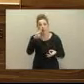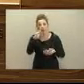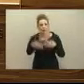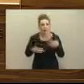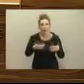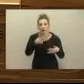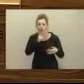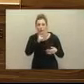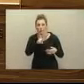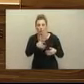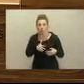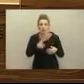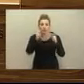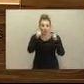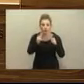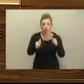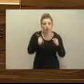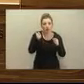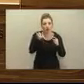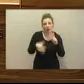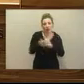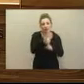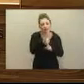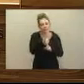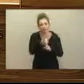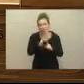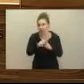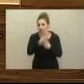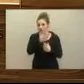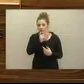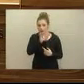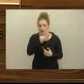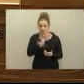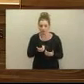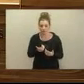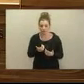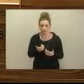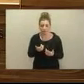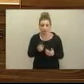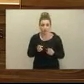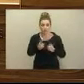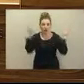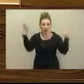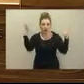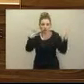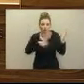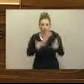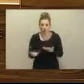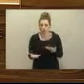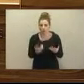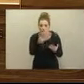encontrando una oportunidad, pero la cosa está muy difícil y más milagros con el dinero yo no puedo hacer.